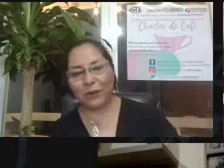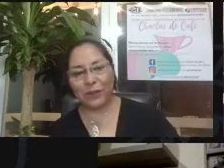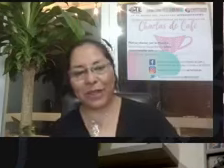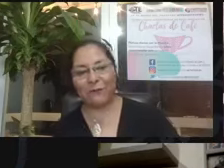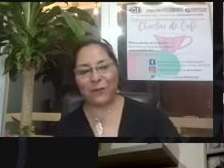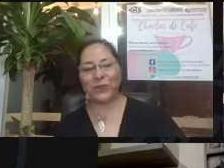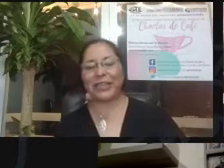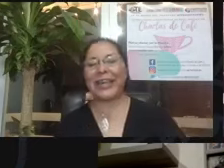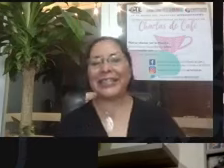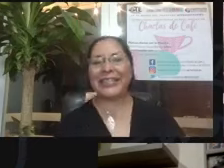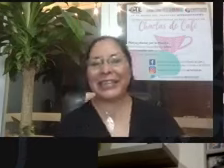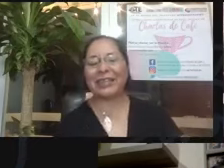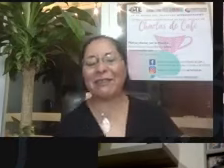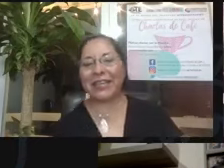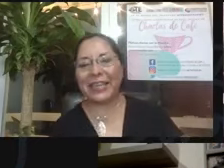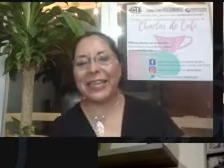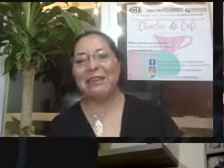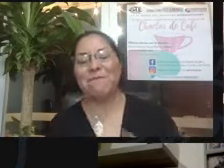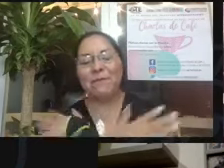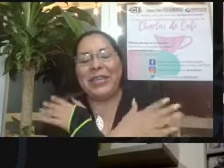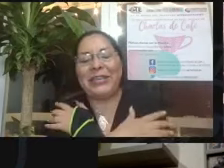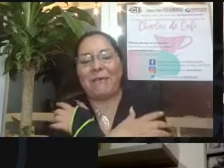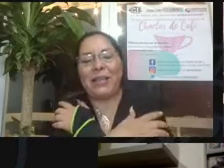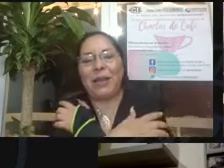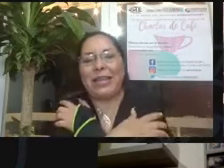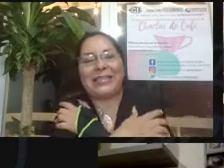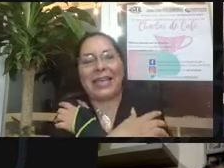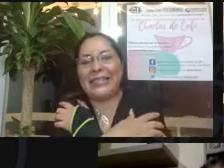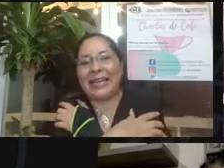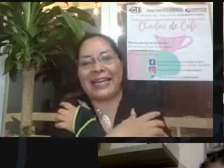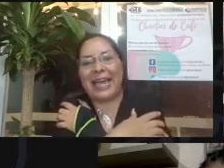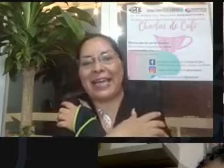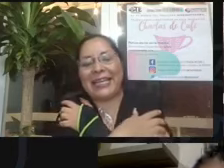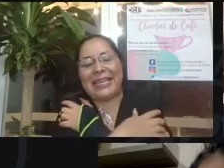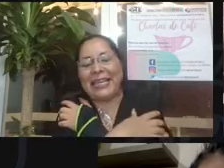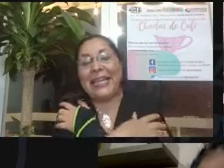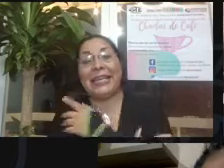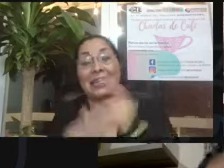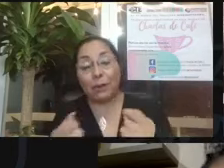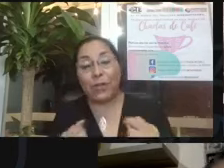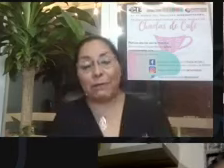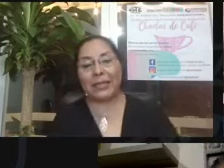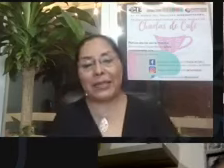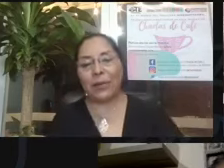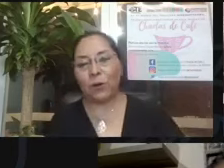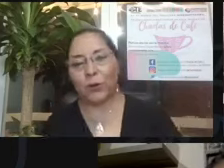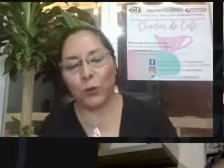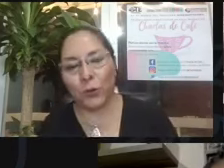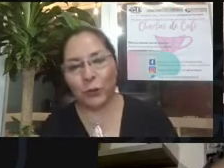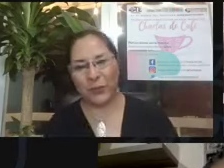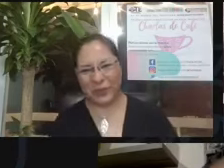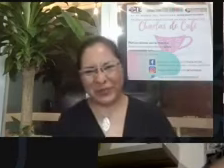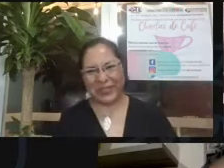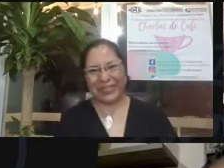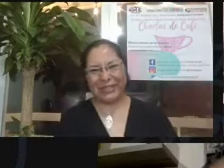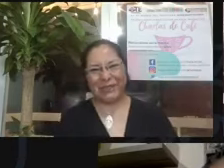a ustedes. Gracias, de verdad. Te abrazo a la distancia, querida Eli. Y estamos igualmente. En los